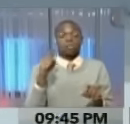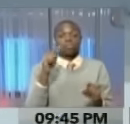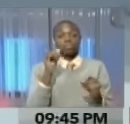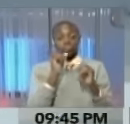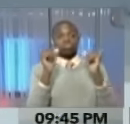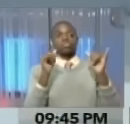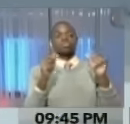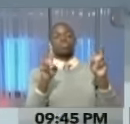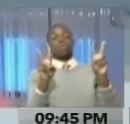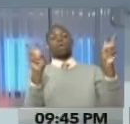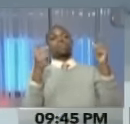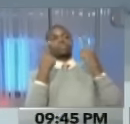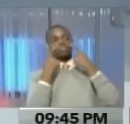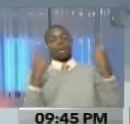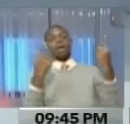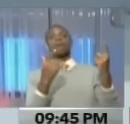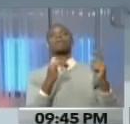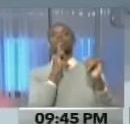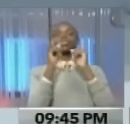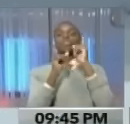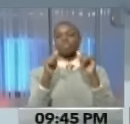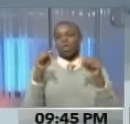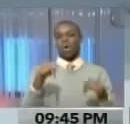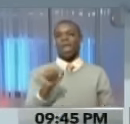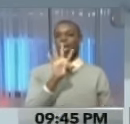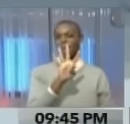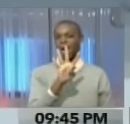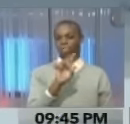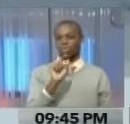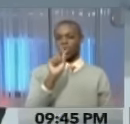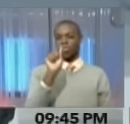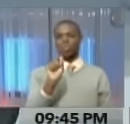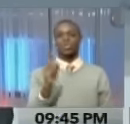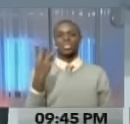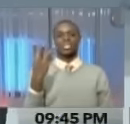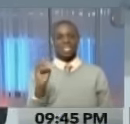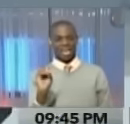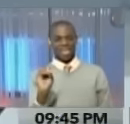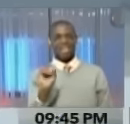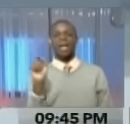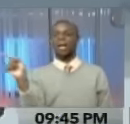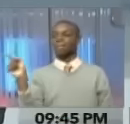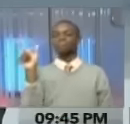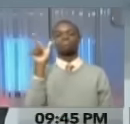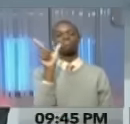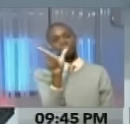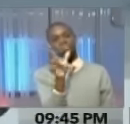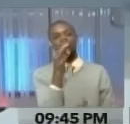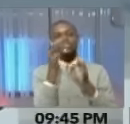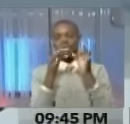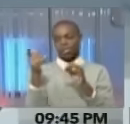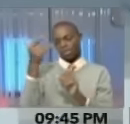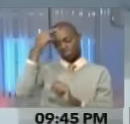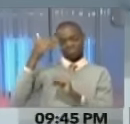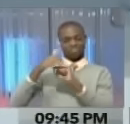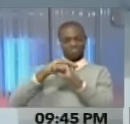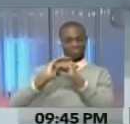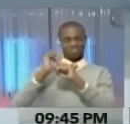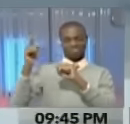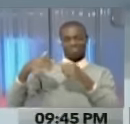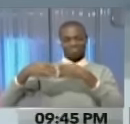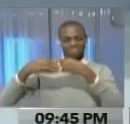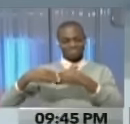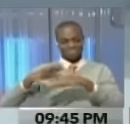reacciones luego de esta estuvo hoy a las 4:30 en el Consejo Nacional electoral después escuchamos aado cabello hablando de esta opción de referendum